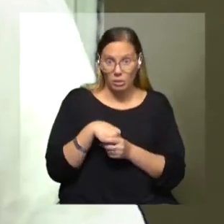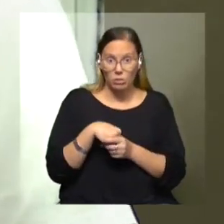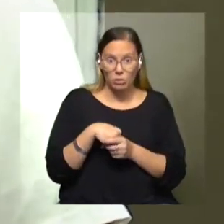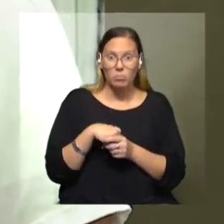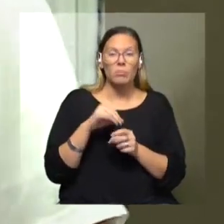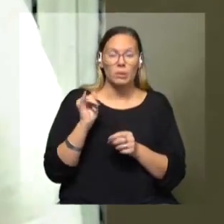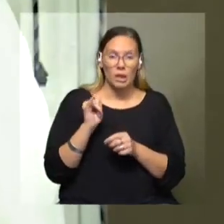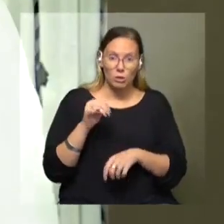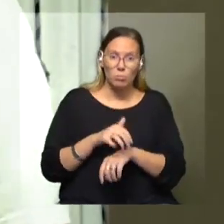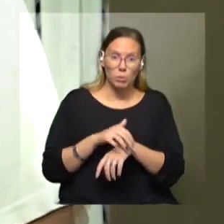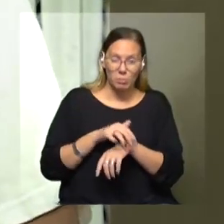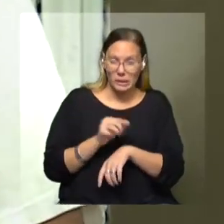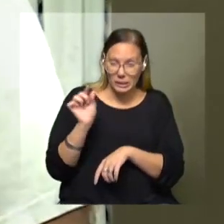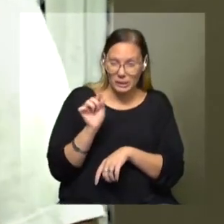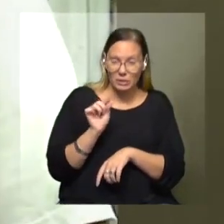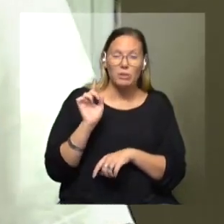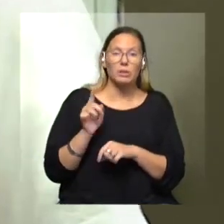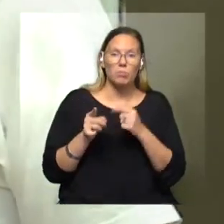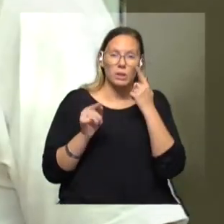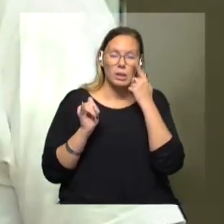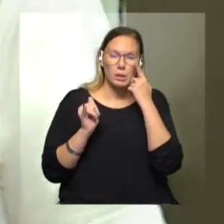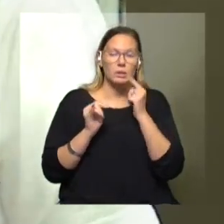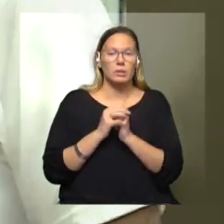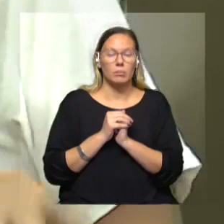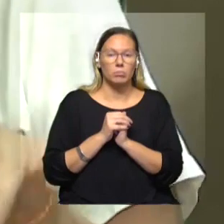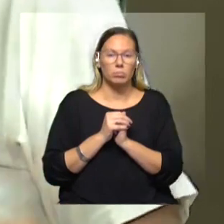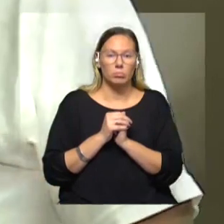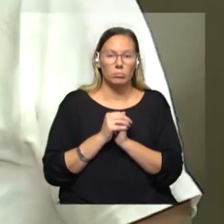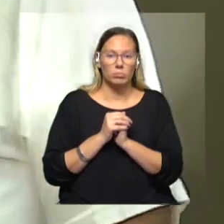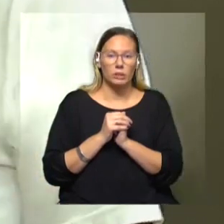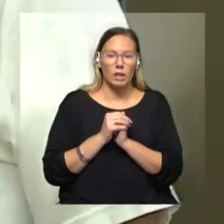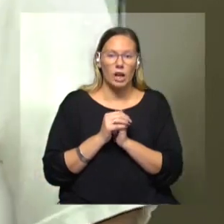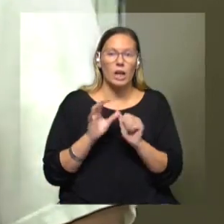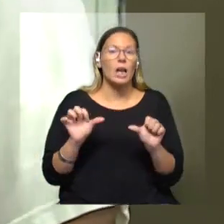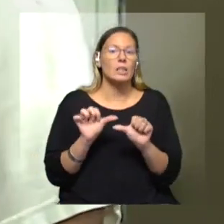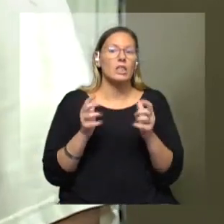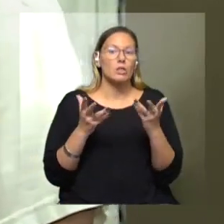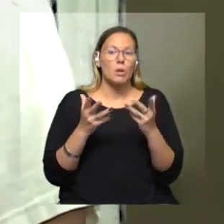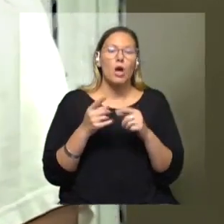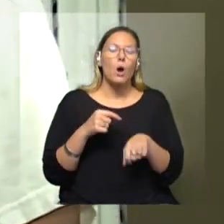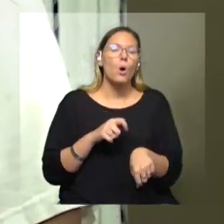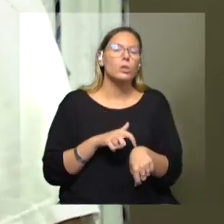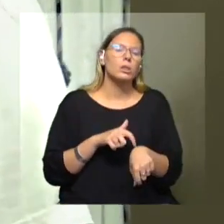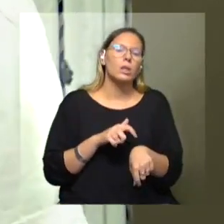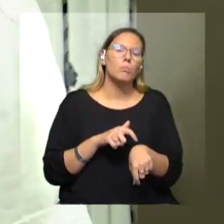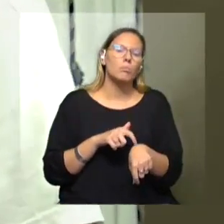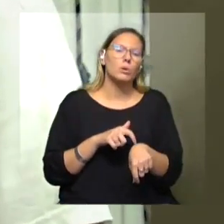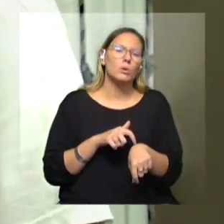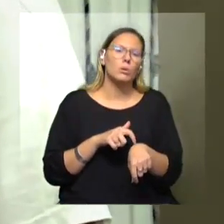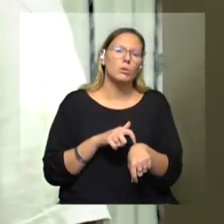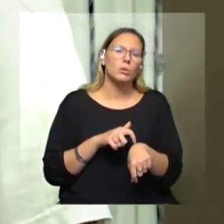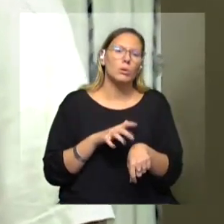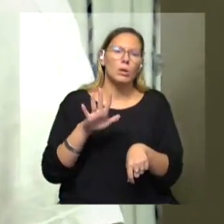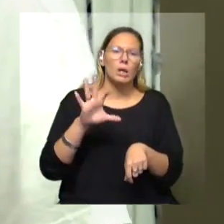Estoy ahí en un momentito, también estoy como una pequeña así intérprete. ¿Qué duración tiene la obra esta?